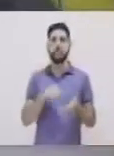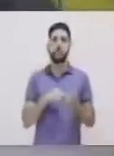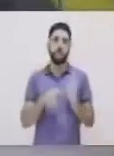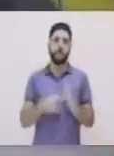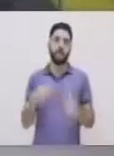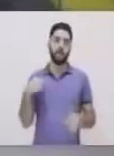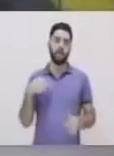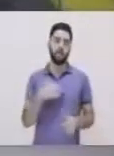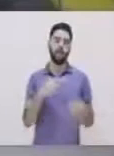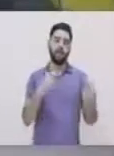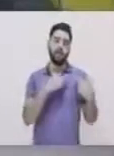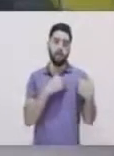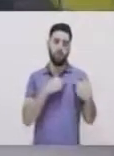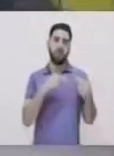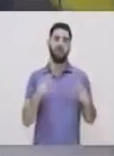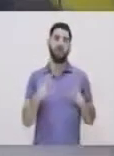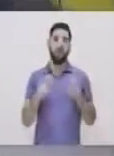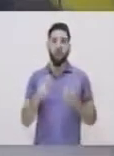el poder